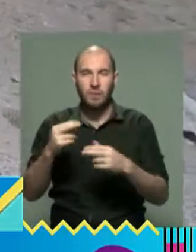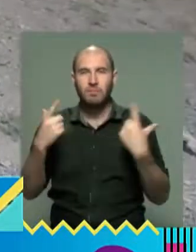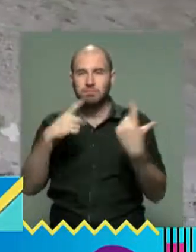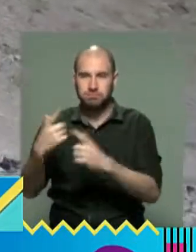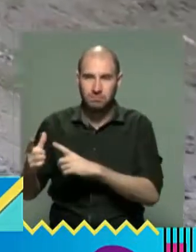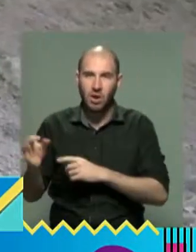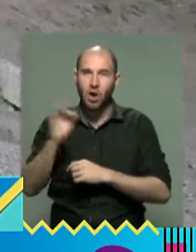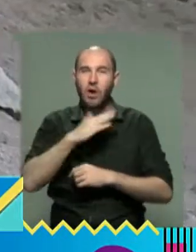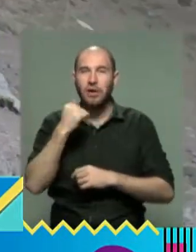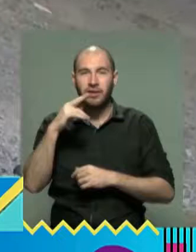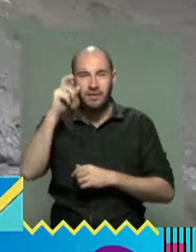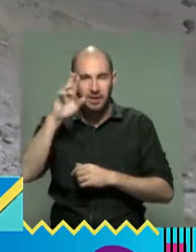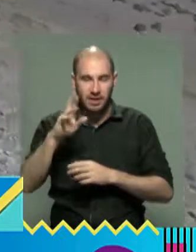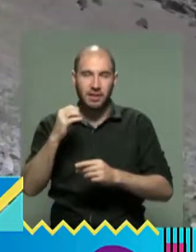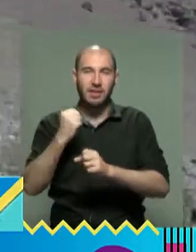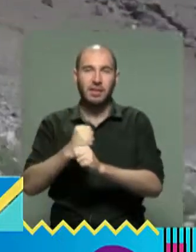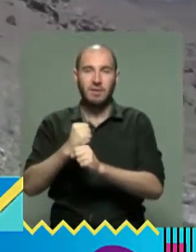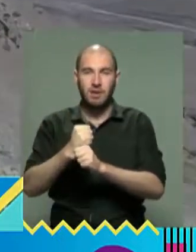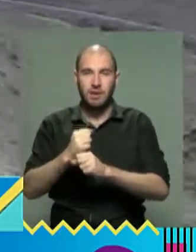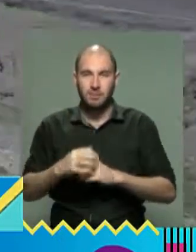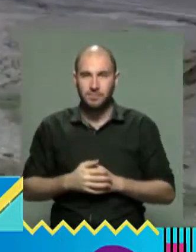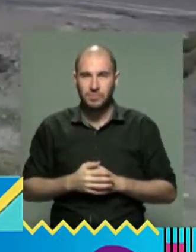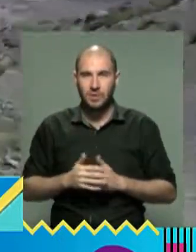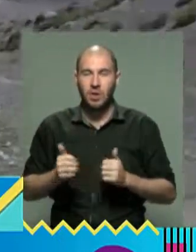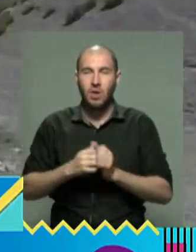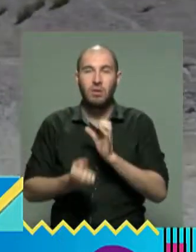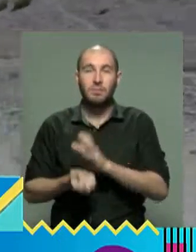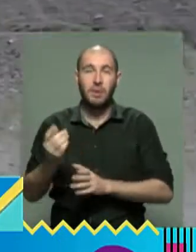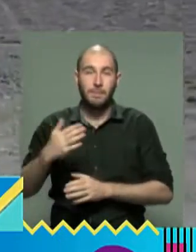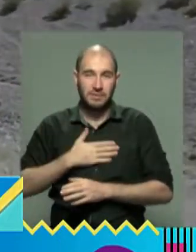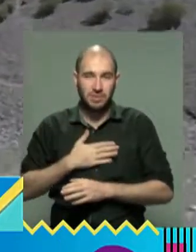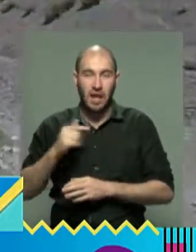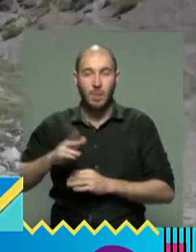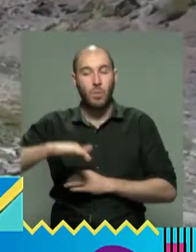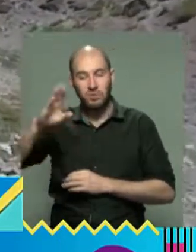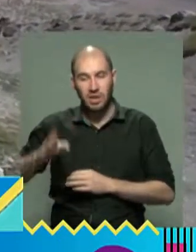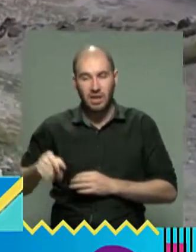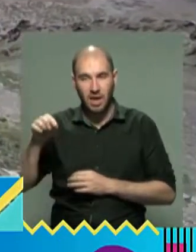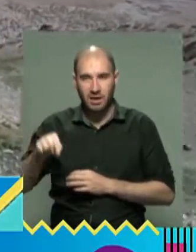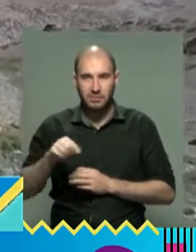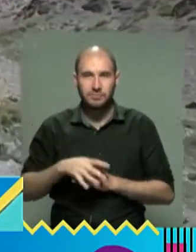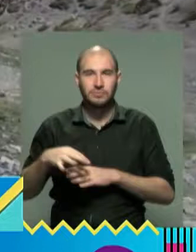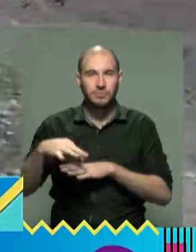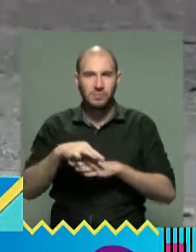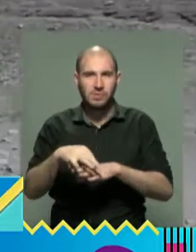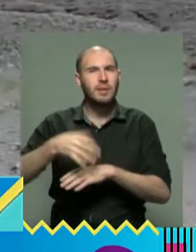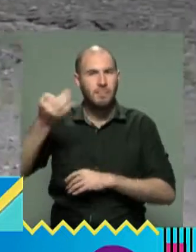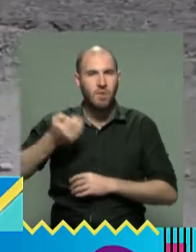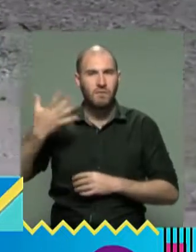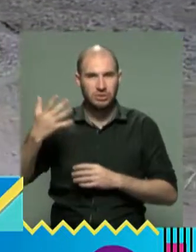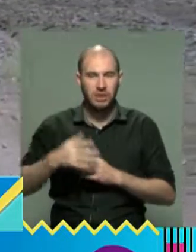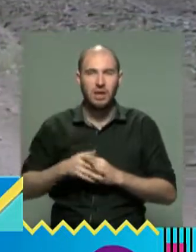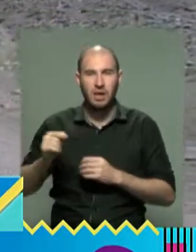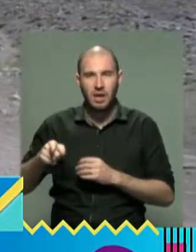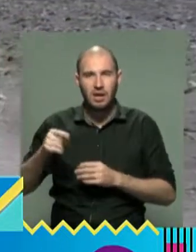o Javier Rizzi que trabaja con su emprendimiento personal Arima Montaña, que son guías muy profesionales que se